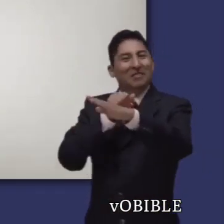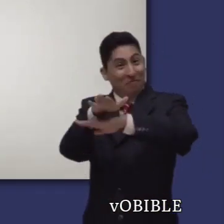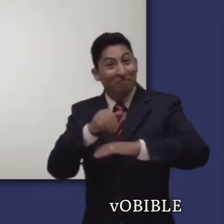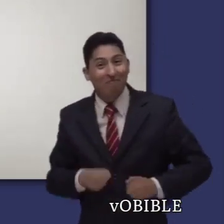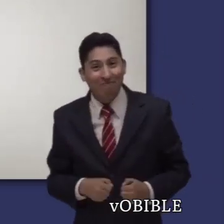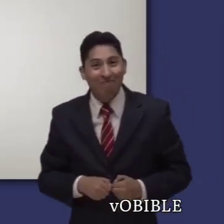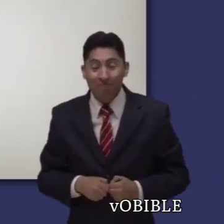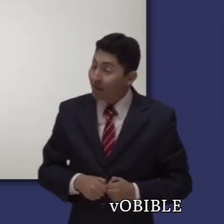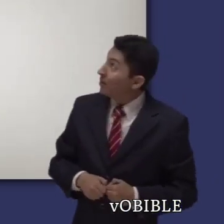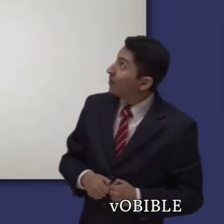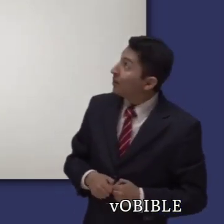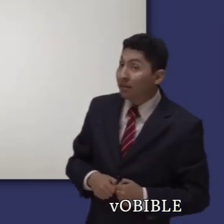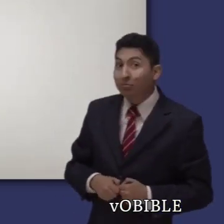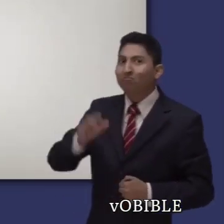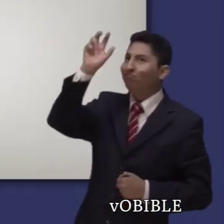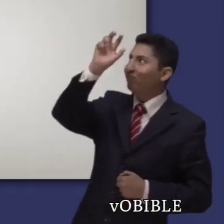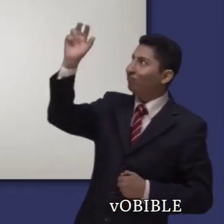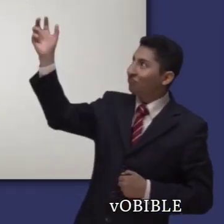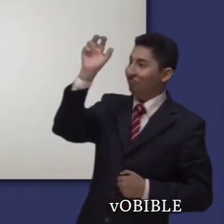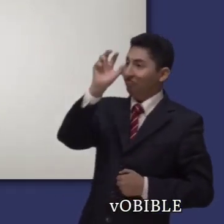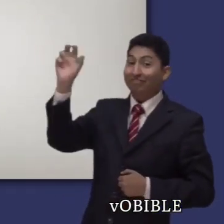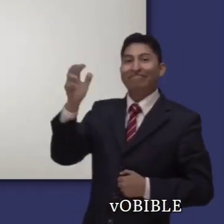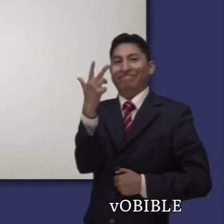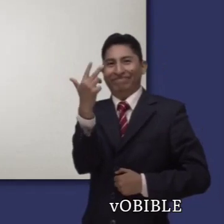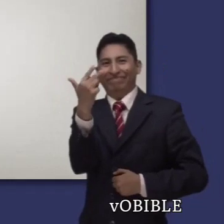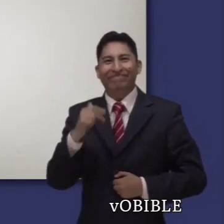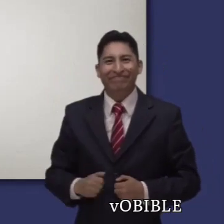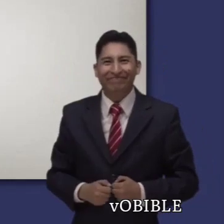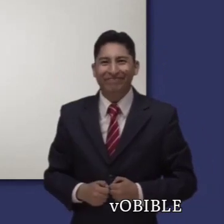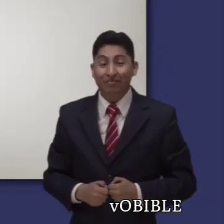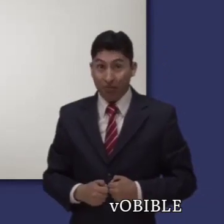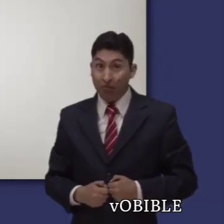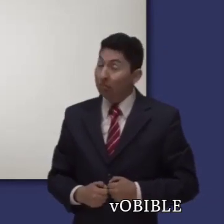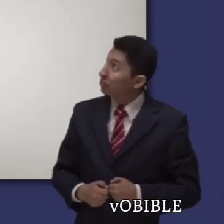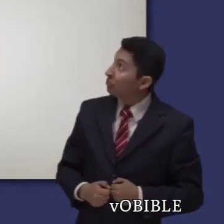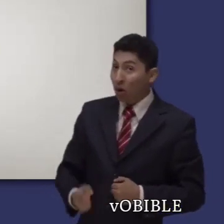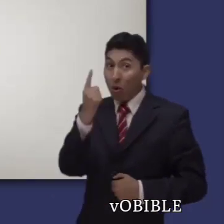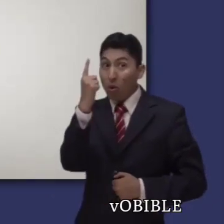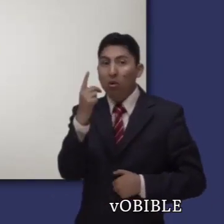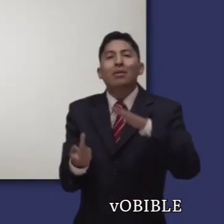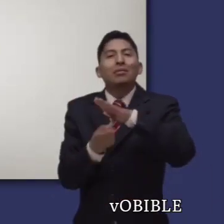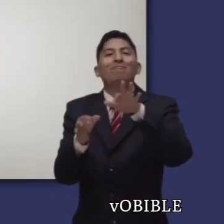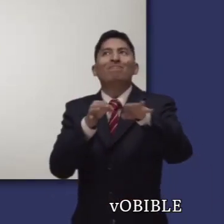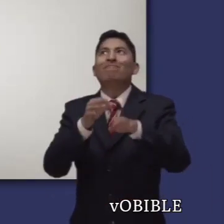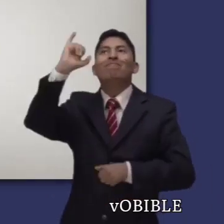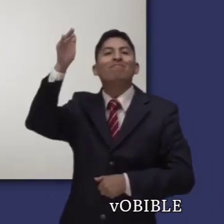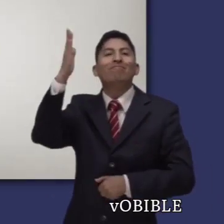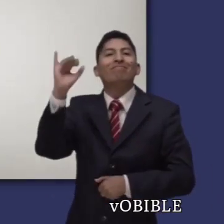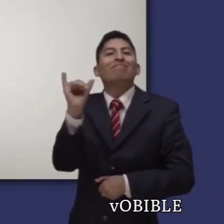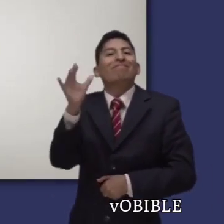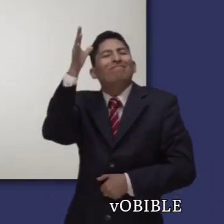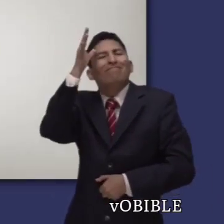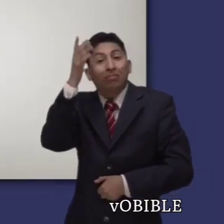Segunda a los Corintios tiene 13 capítulos. En el capítulo 1, Pablo dice que Jehová es el Padre de